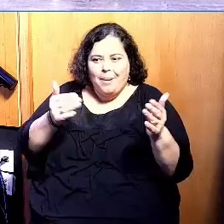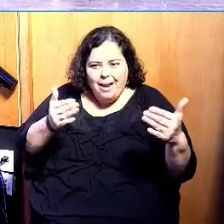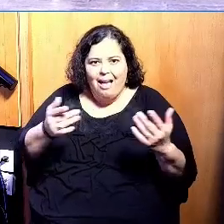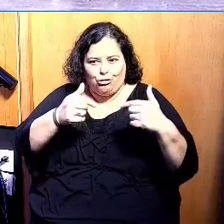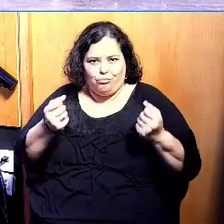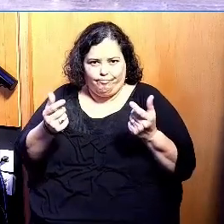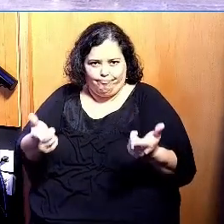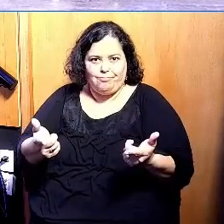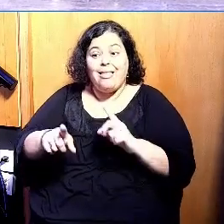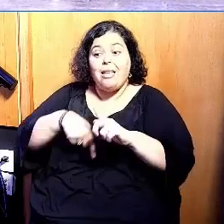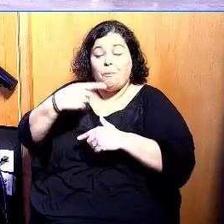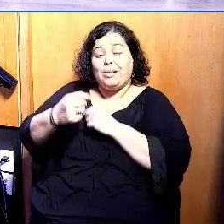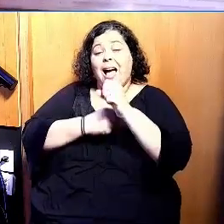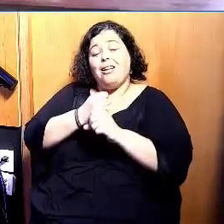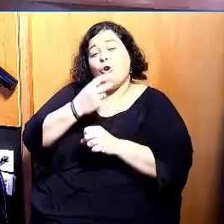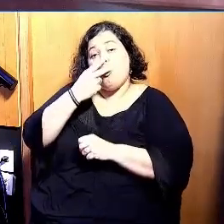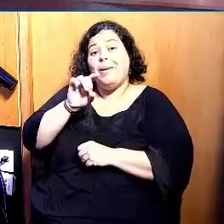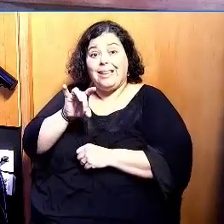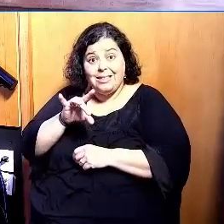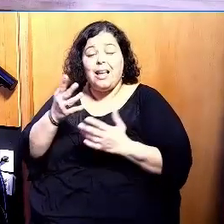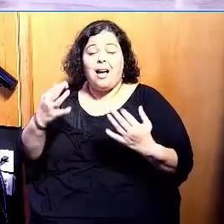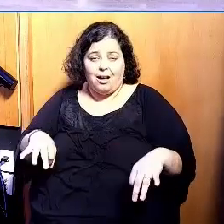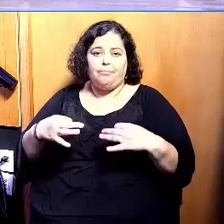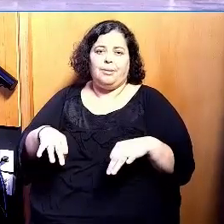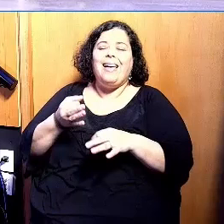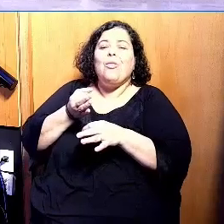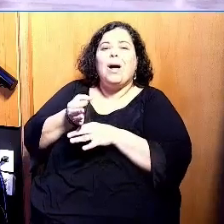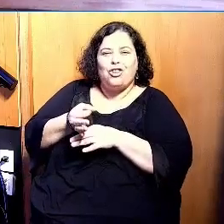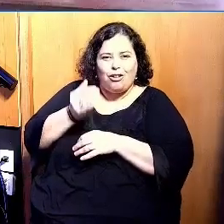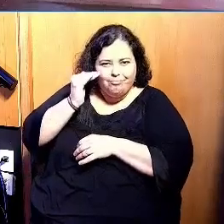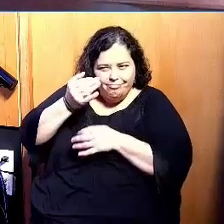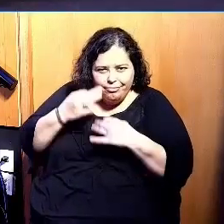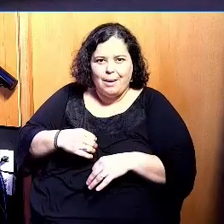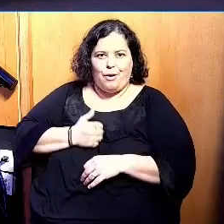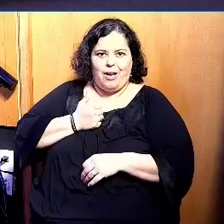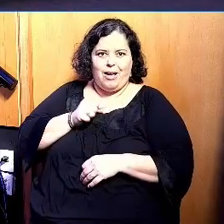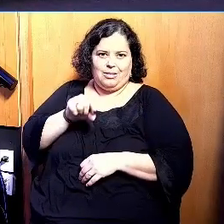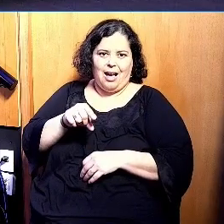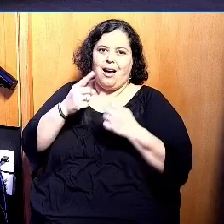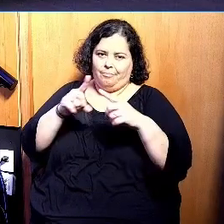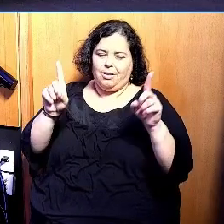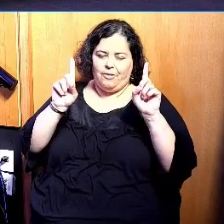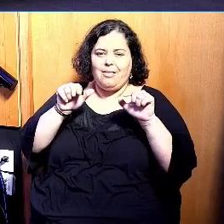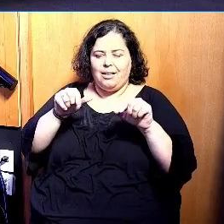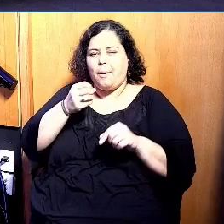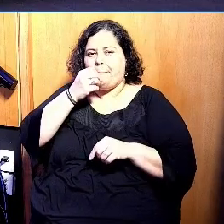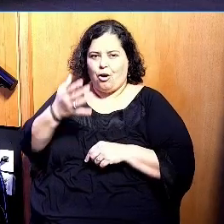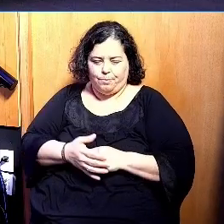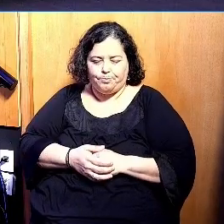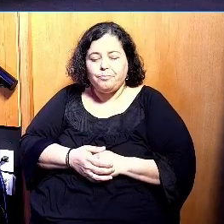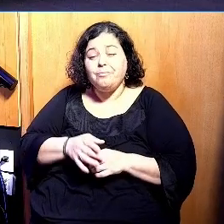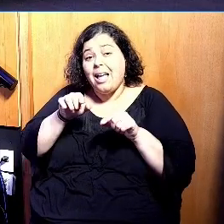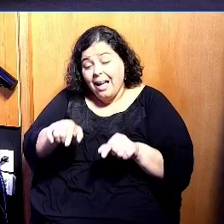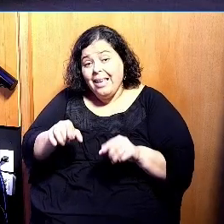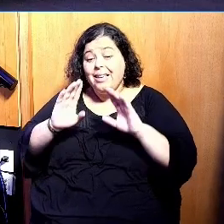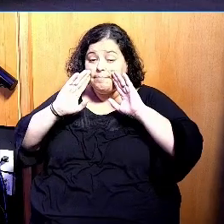las plataformas educativas, se genera mucho más volumen de datos y se hace necesaria la implementación de la instalación de una herramienta de BI. Y ahí nos